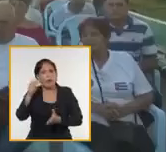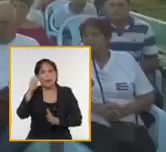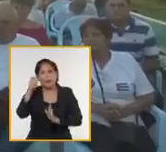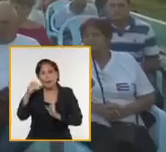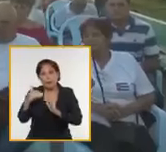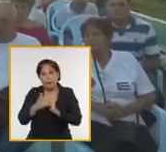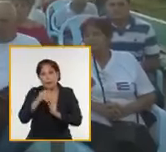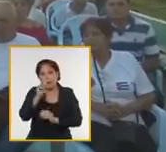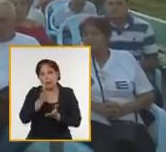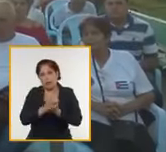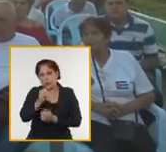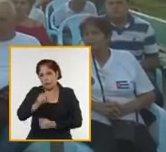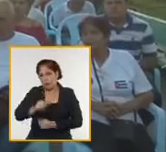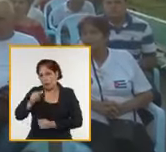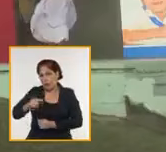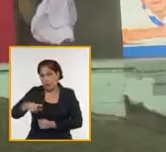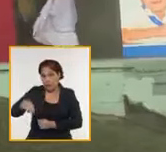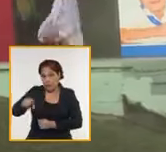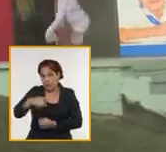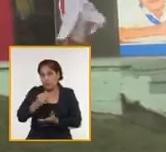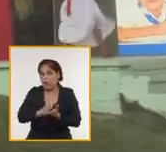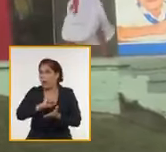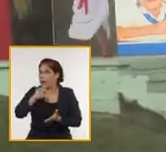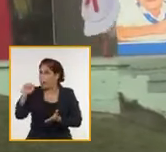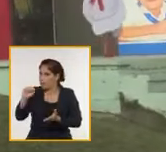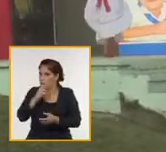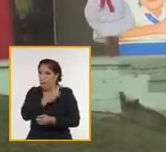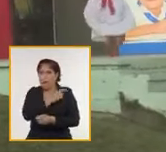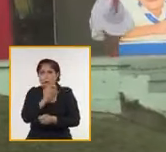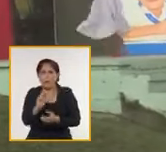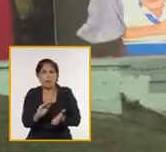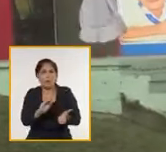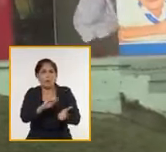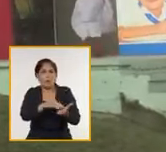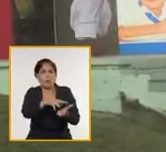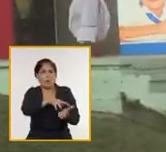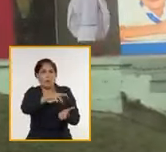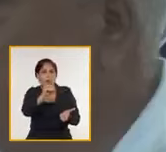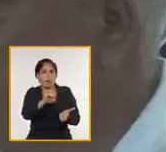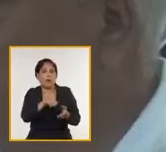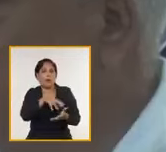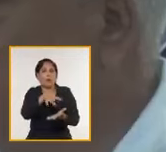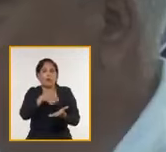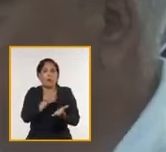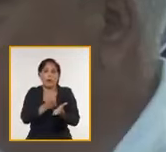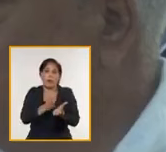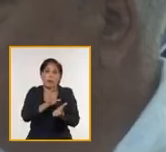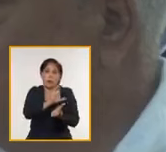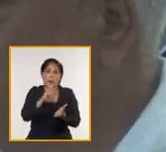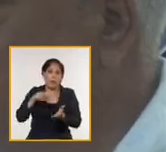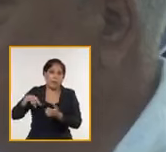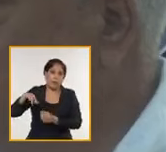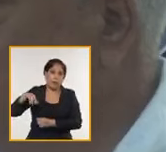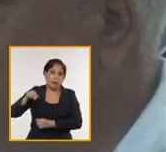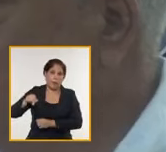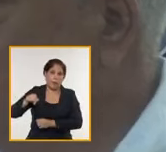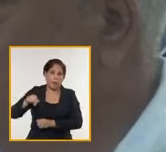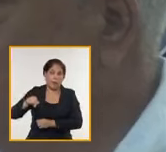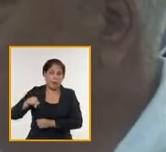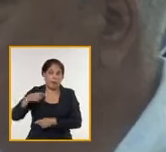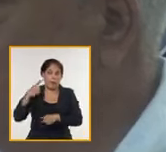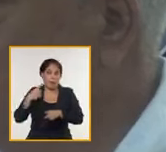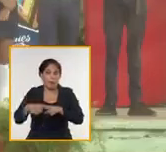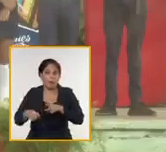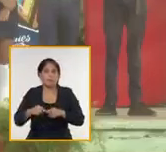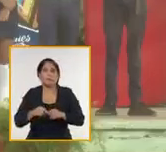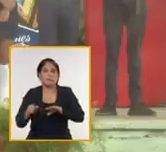10.200 estudiantes, quienes hoy garantizan la cobertura docente en Pinar del Río y otros territorios del país. Las